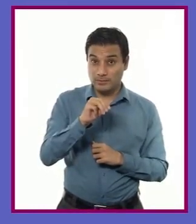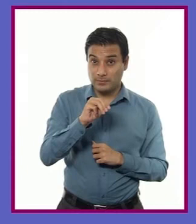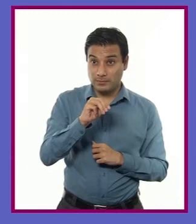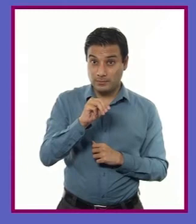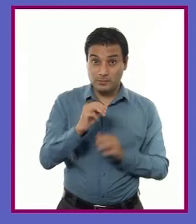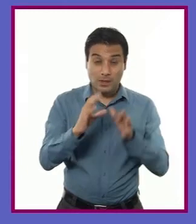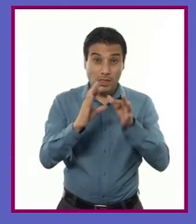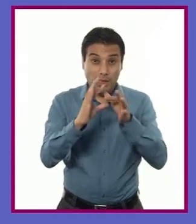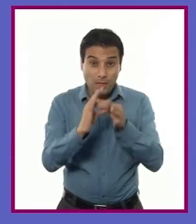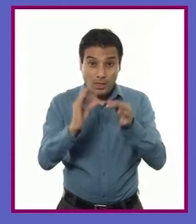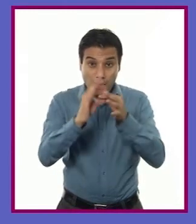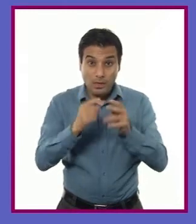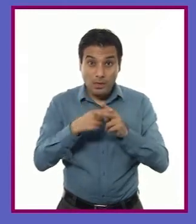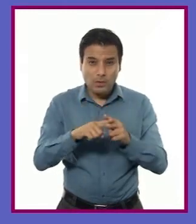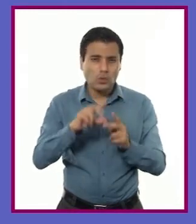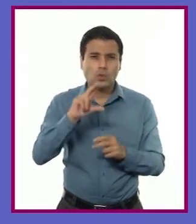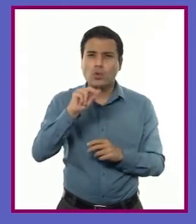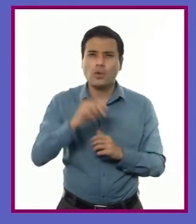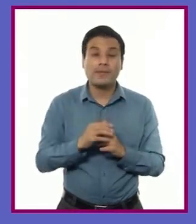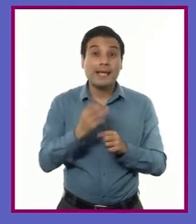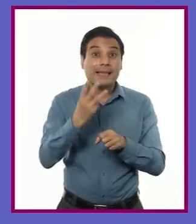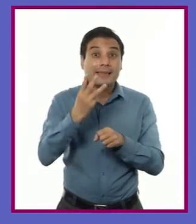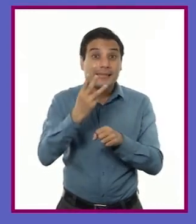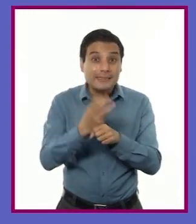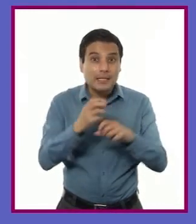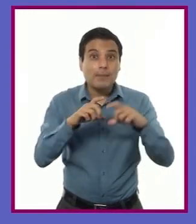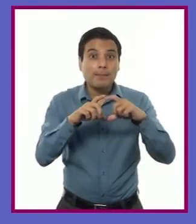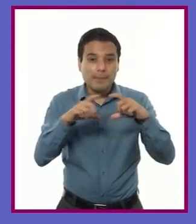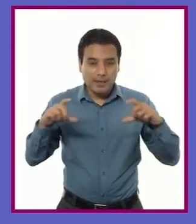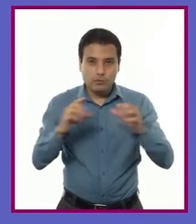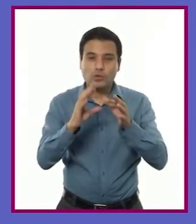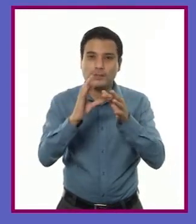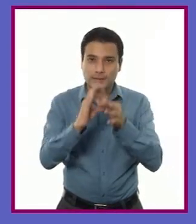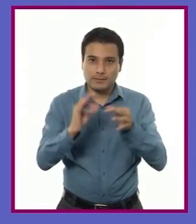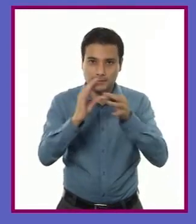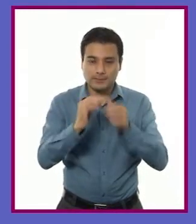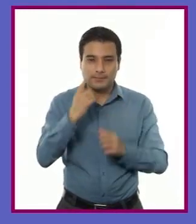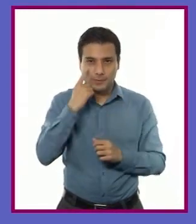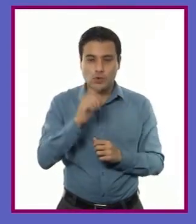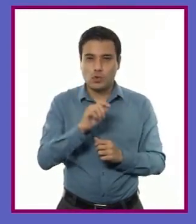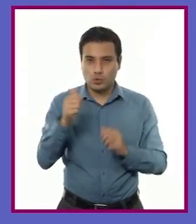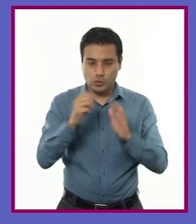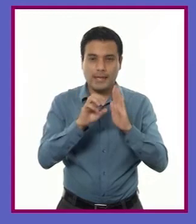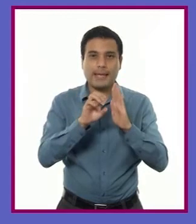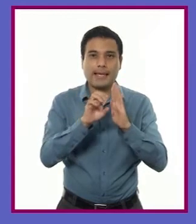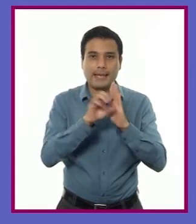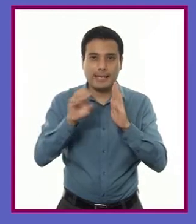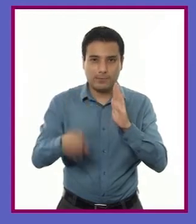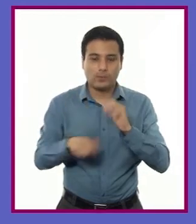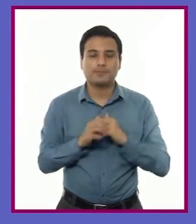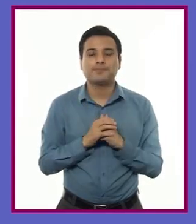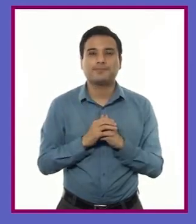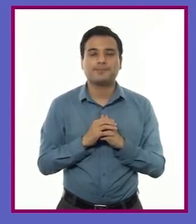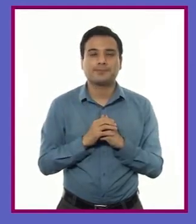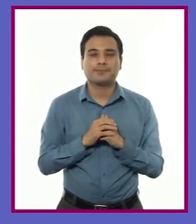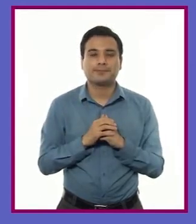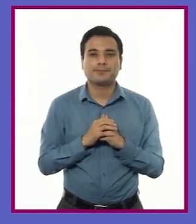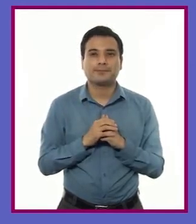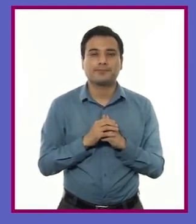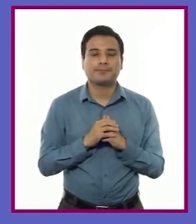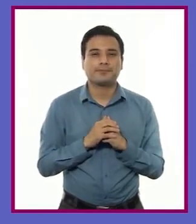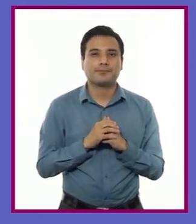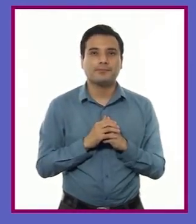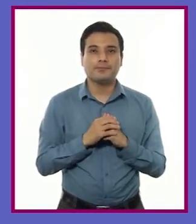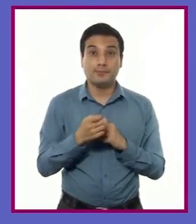el tercer párrafo. ¡Estupendo! Ahora observa la A. Los ejemplos de los 3 estados están en el